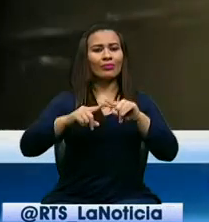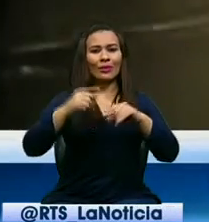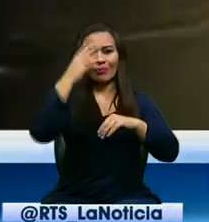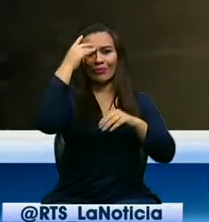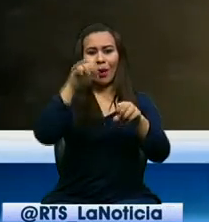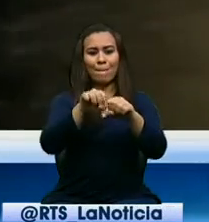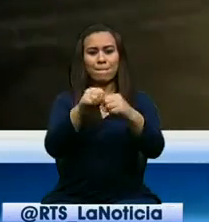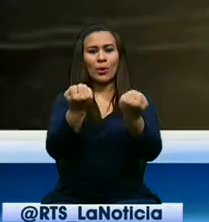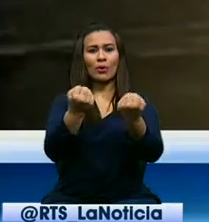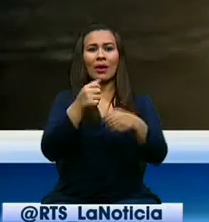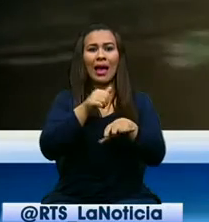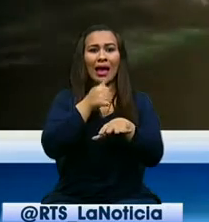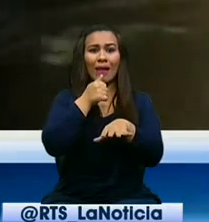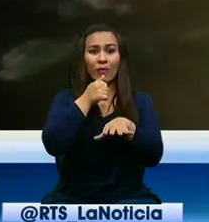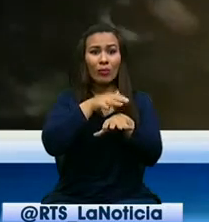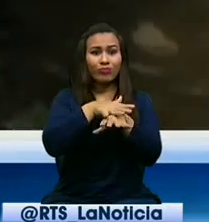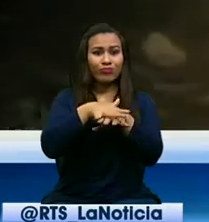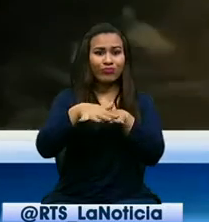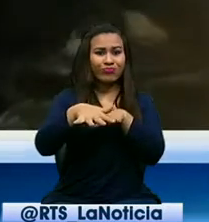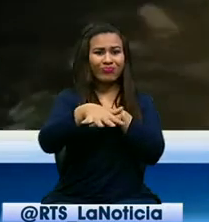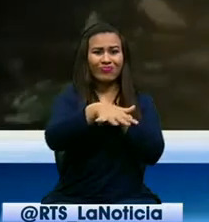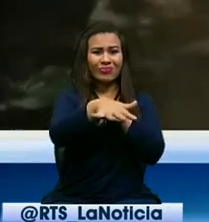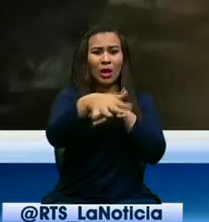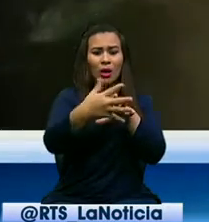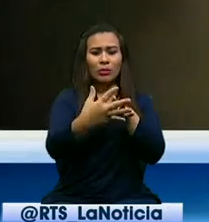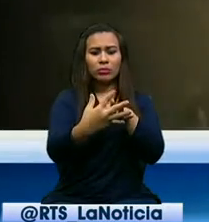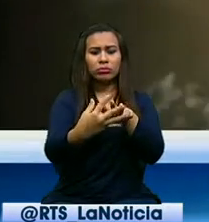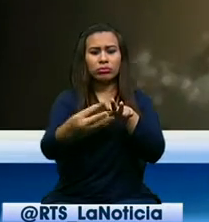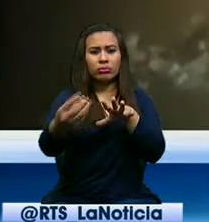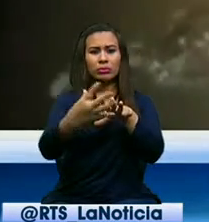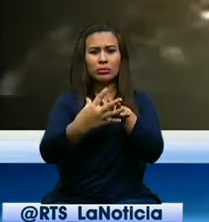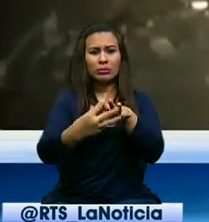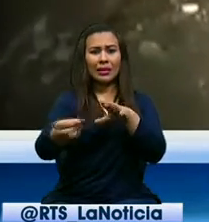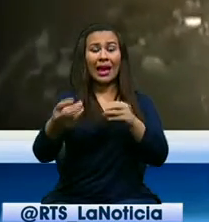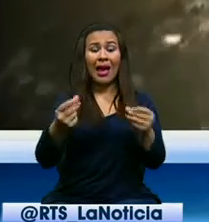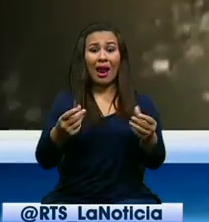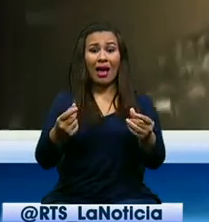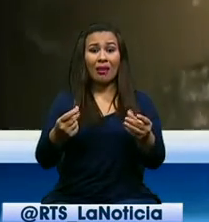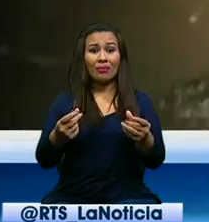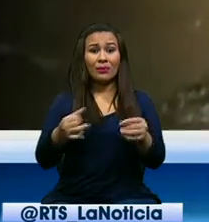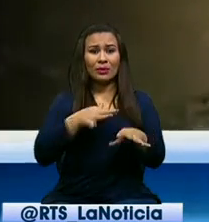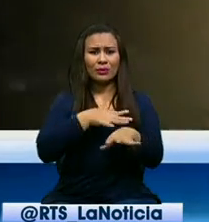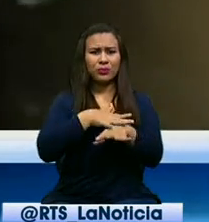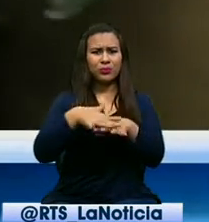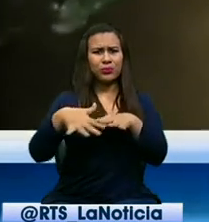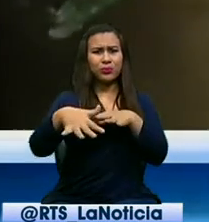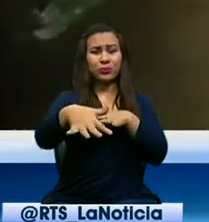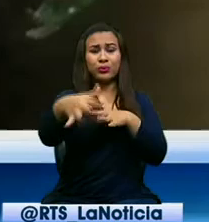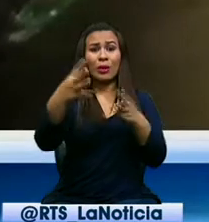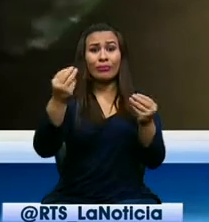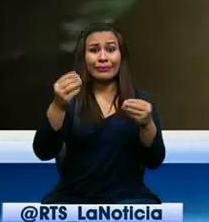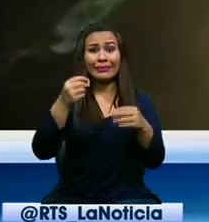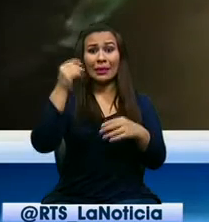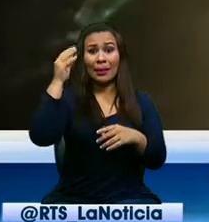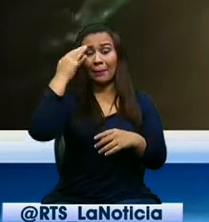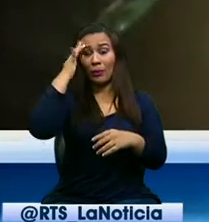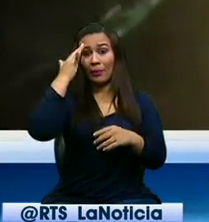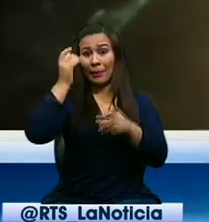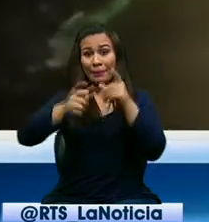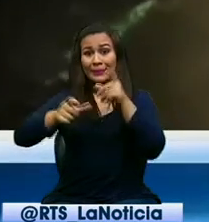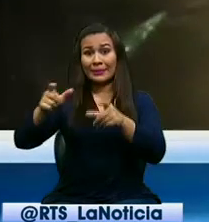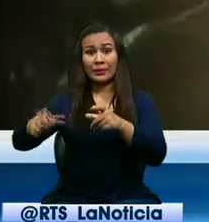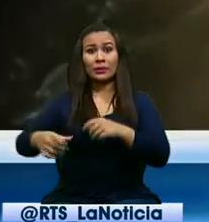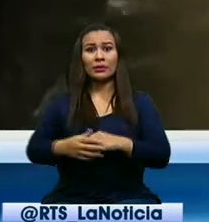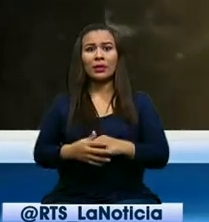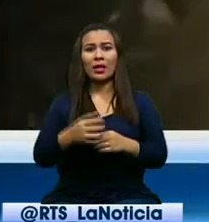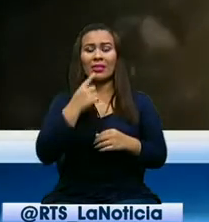limeño. El agua sigue discurriendo, el caudal del río también sigue aumentando y eso por supuesto crea gran zozobra en la población. Nosotros